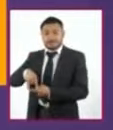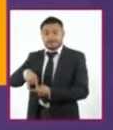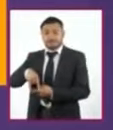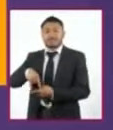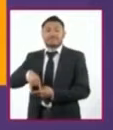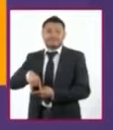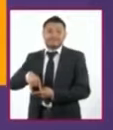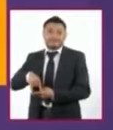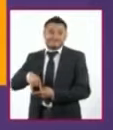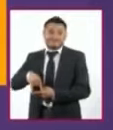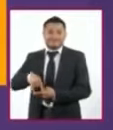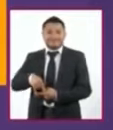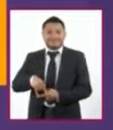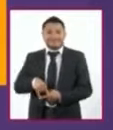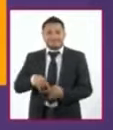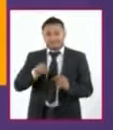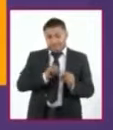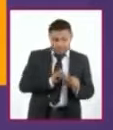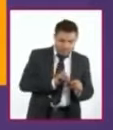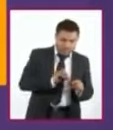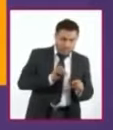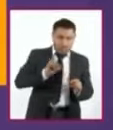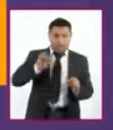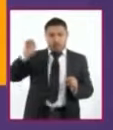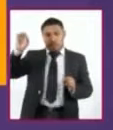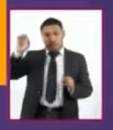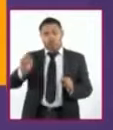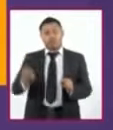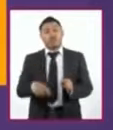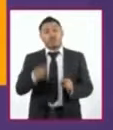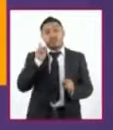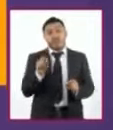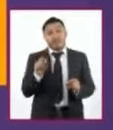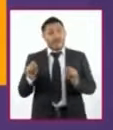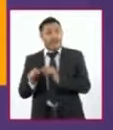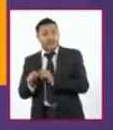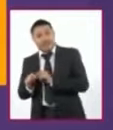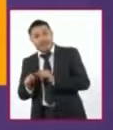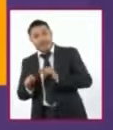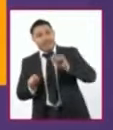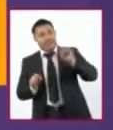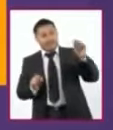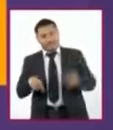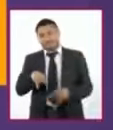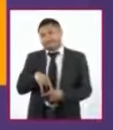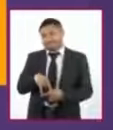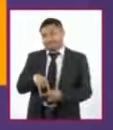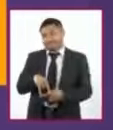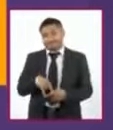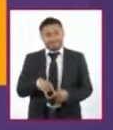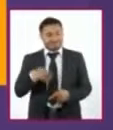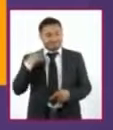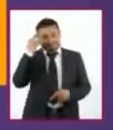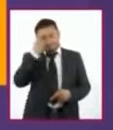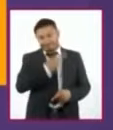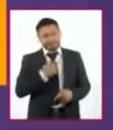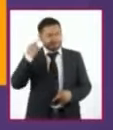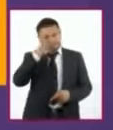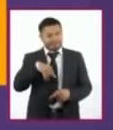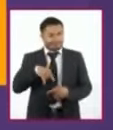opuesto. Es decir, estamos trazando una diagonal del cuadrado. Analizando el